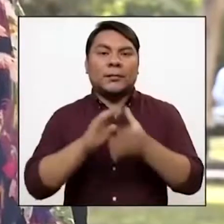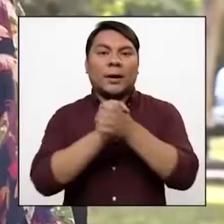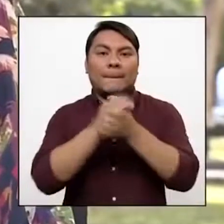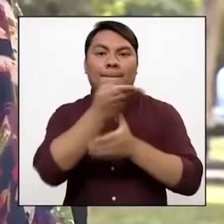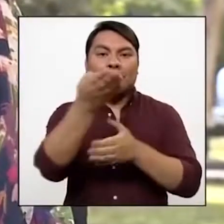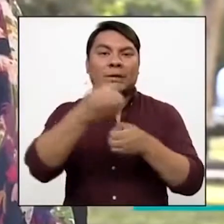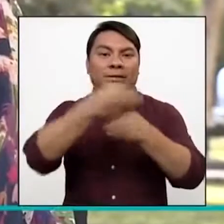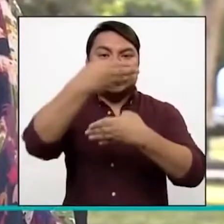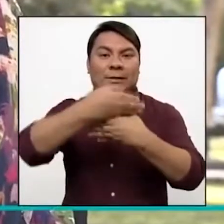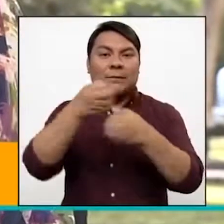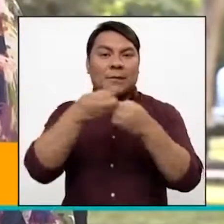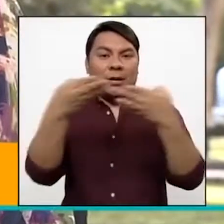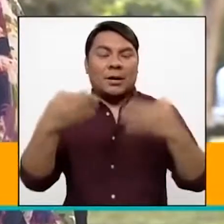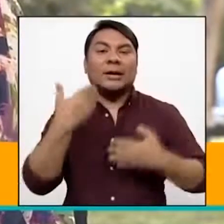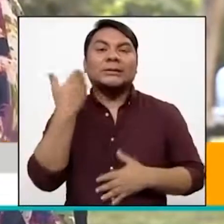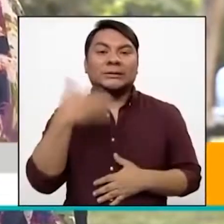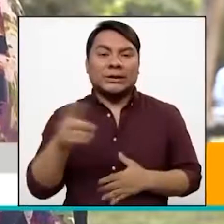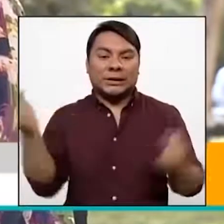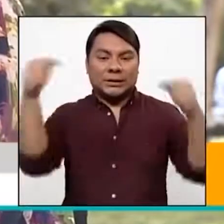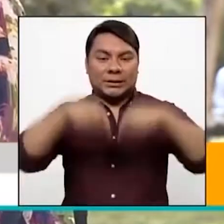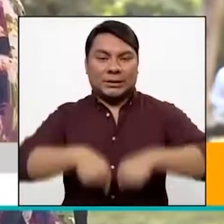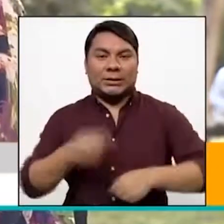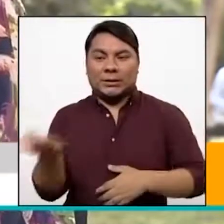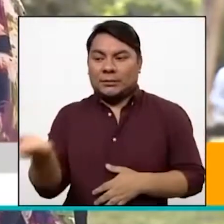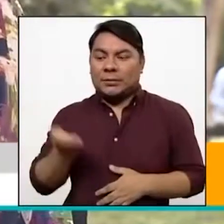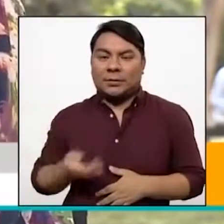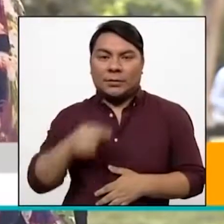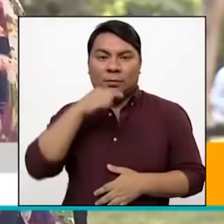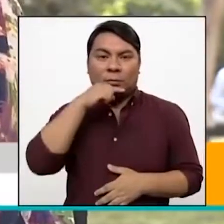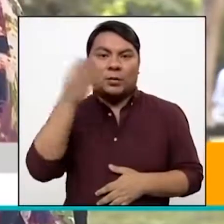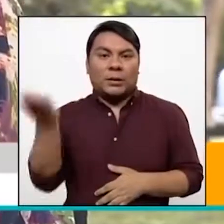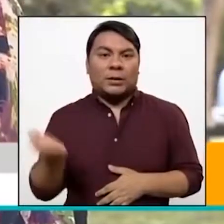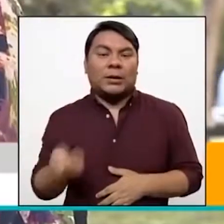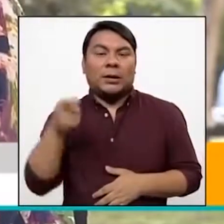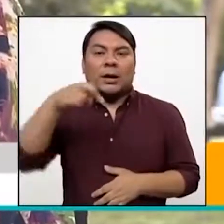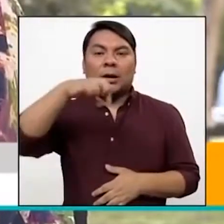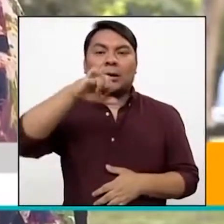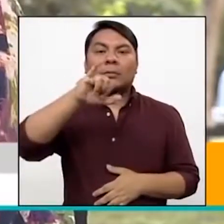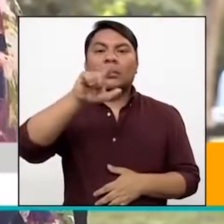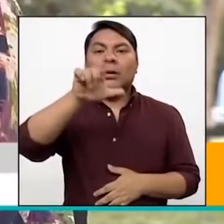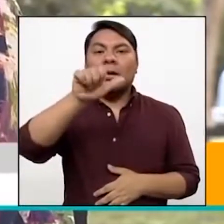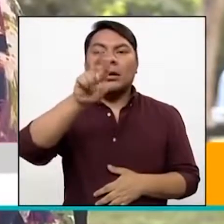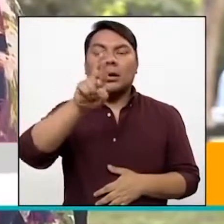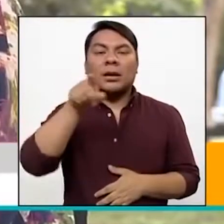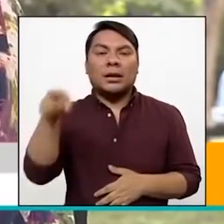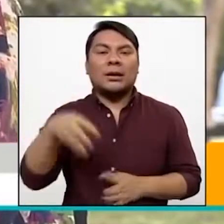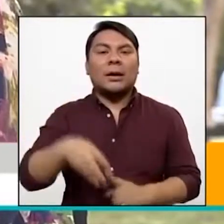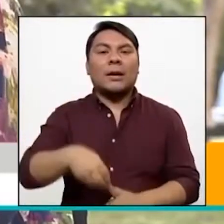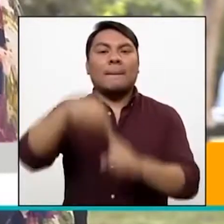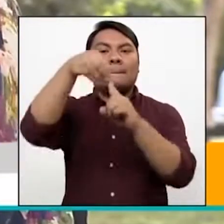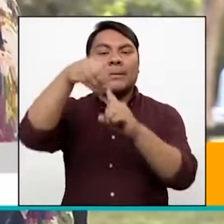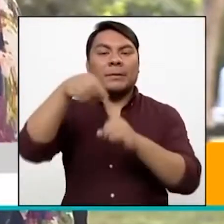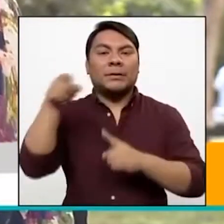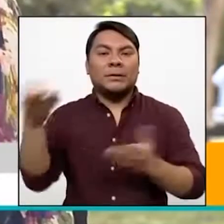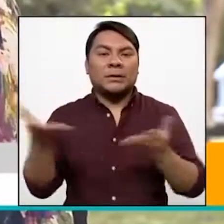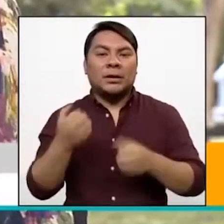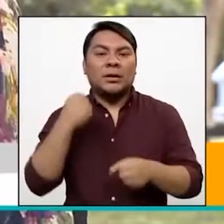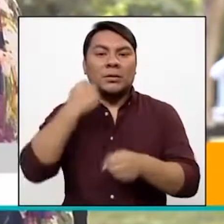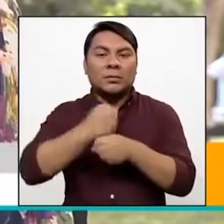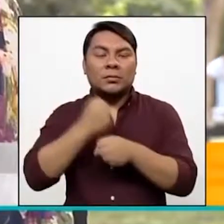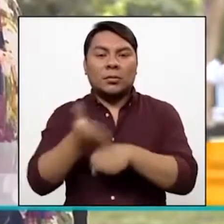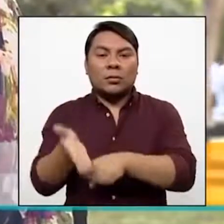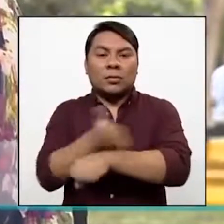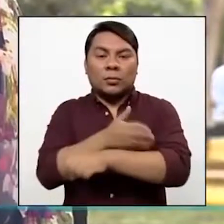Amigos de Sin Barreras, y ya estamos aquí con nuestra invitada del día de hoy. Ella es Pilar Peña Arrunategui, especialista en gestión